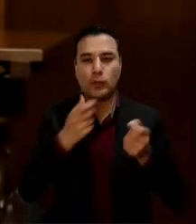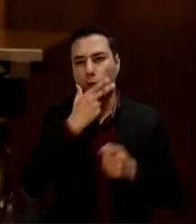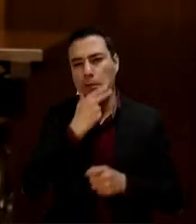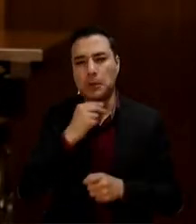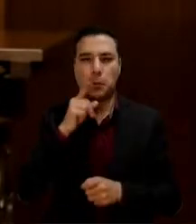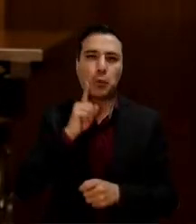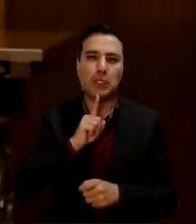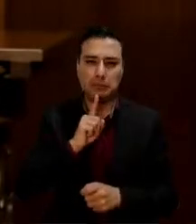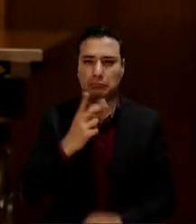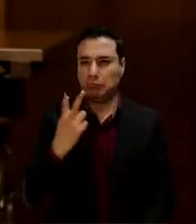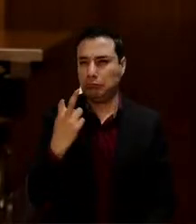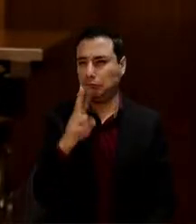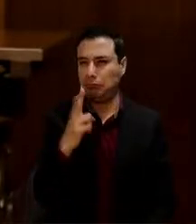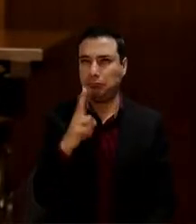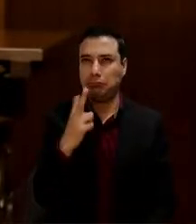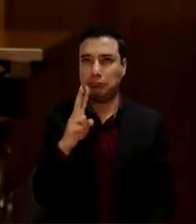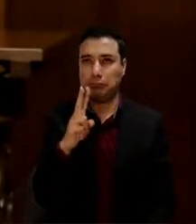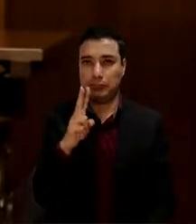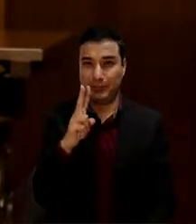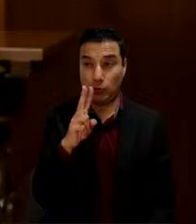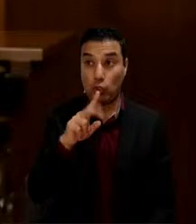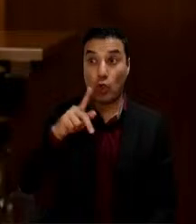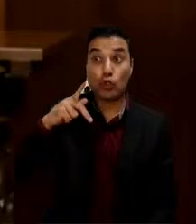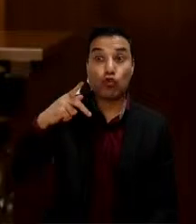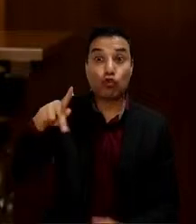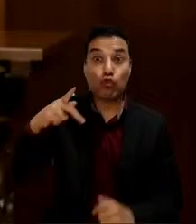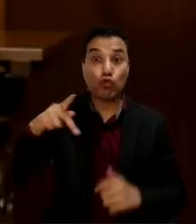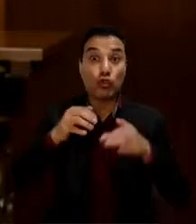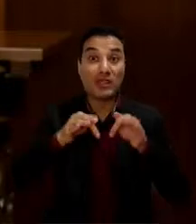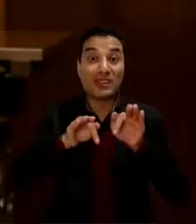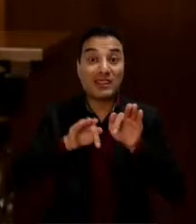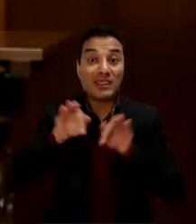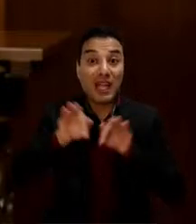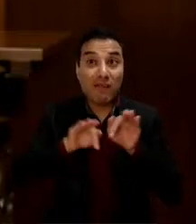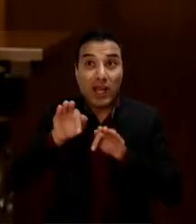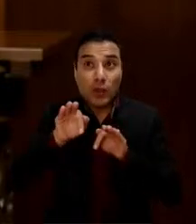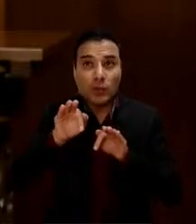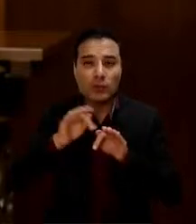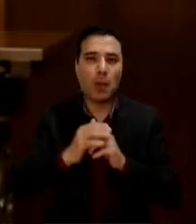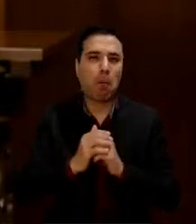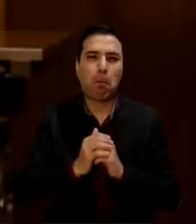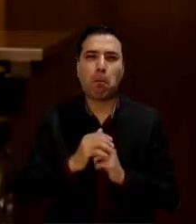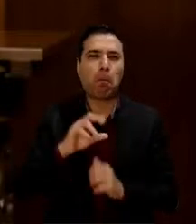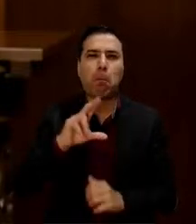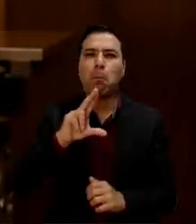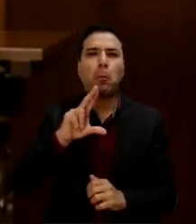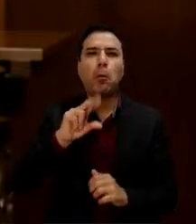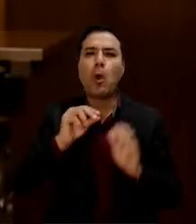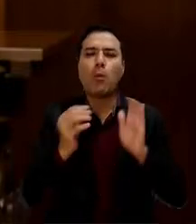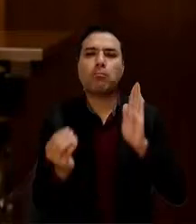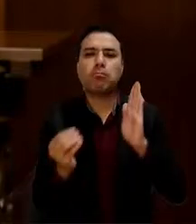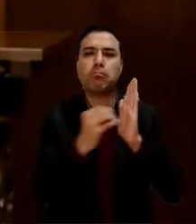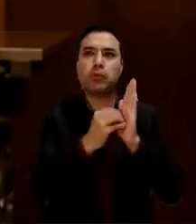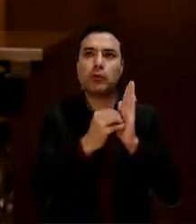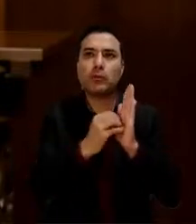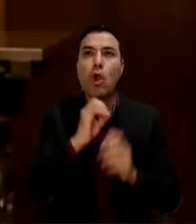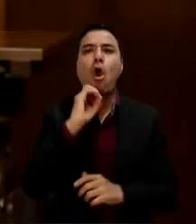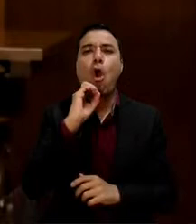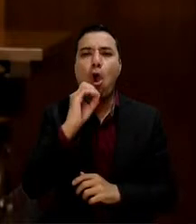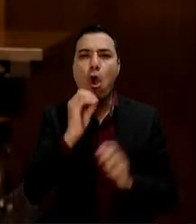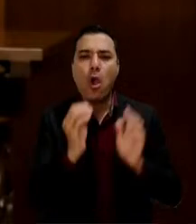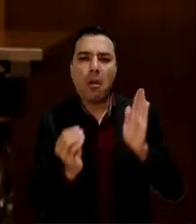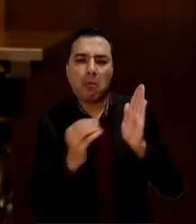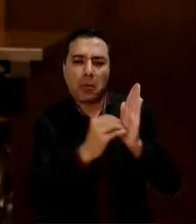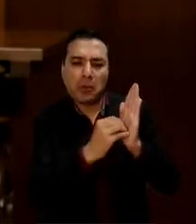de fracciones minoritarias, son pormenorizadas, se incorporan de manera sutil o